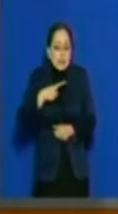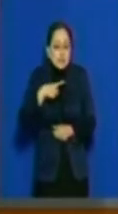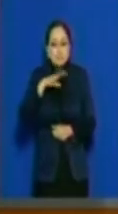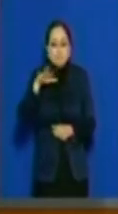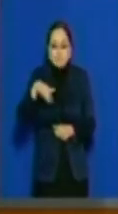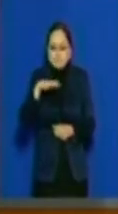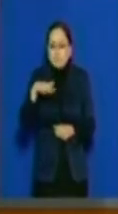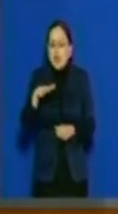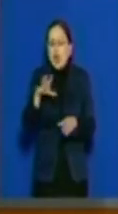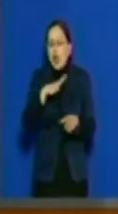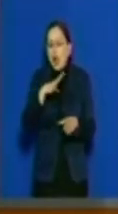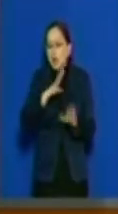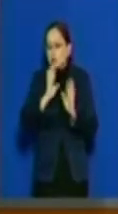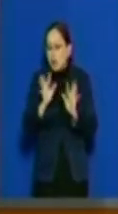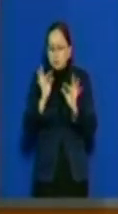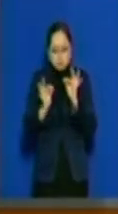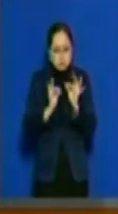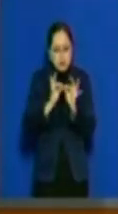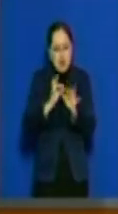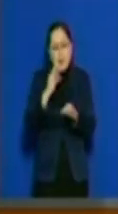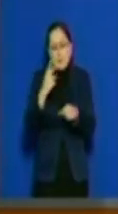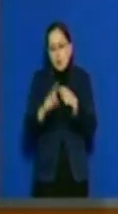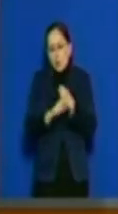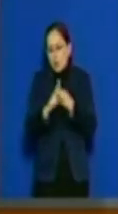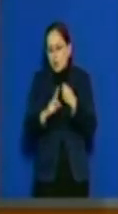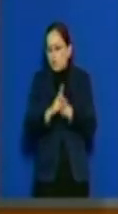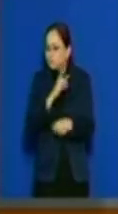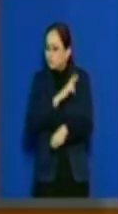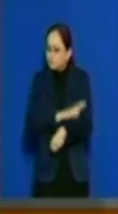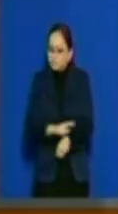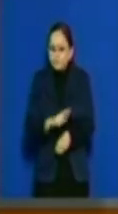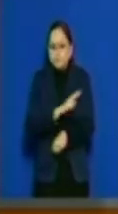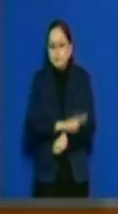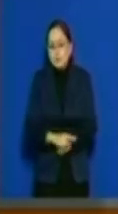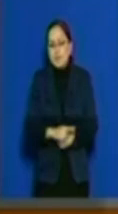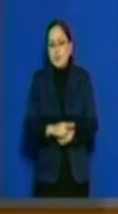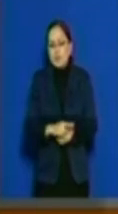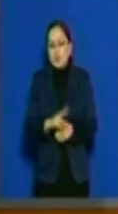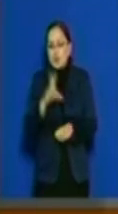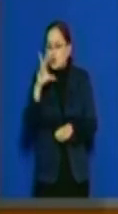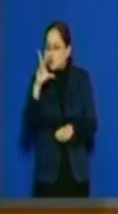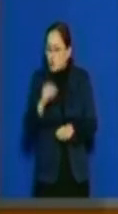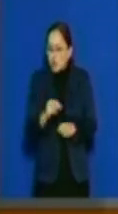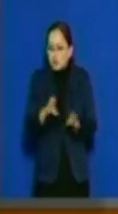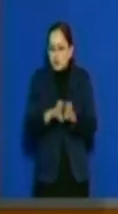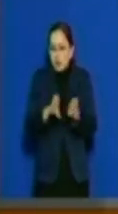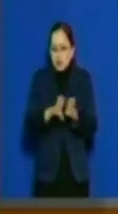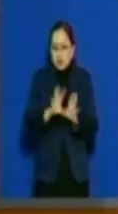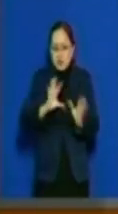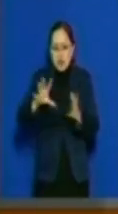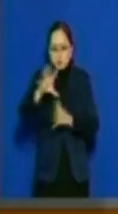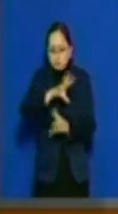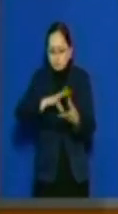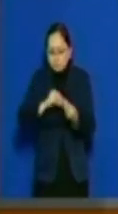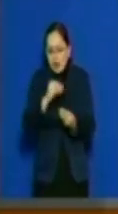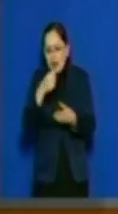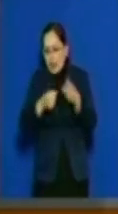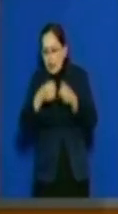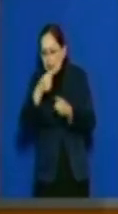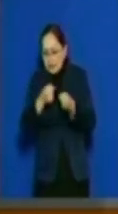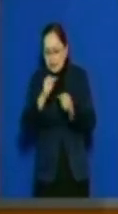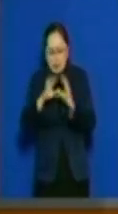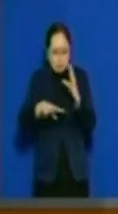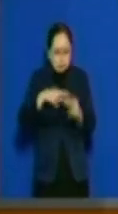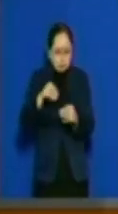una solución de fondo. No es de ninguna manera la pasteurización la